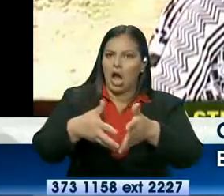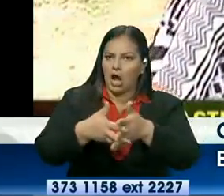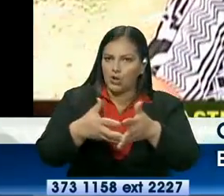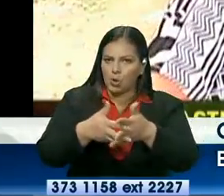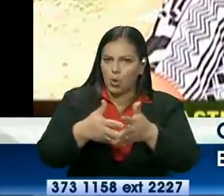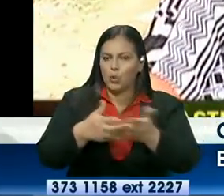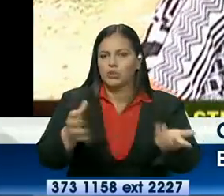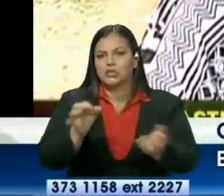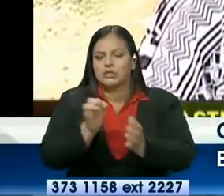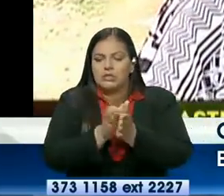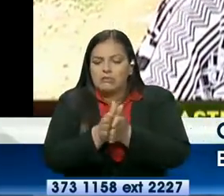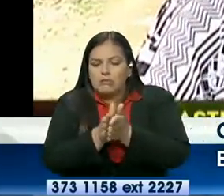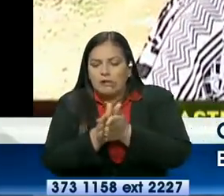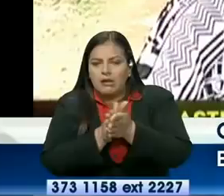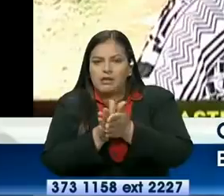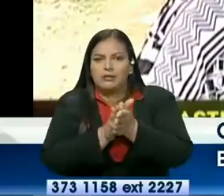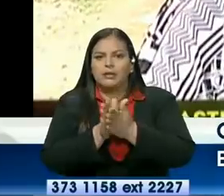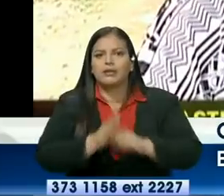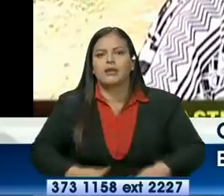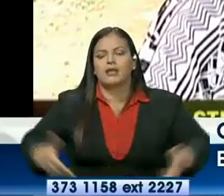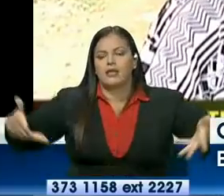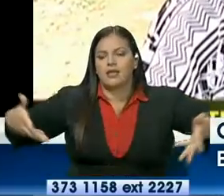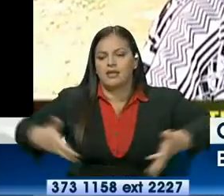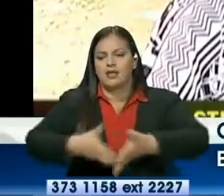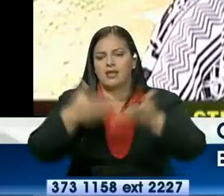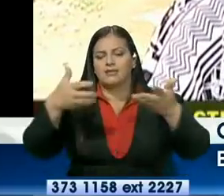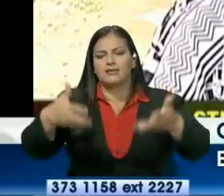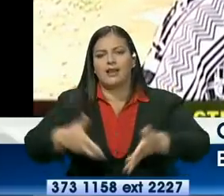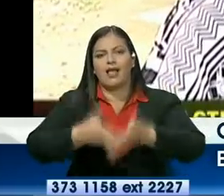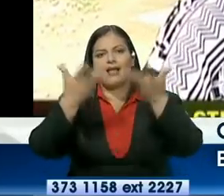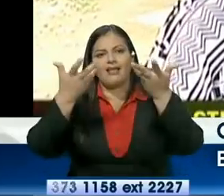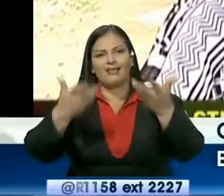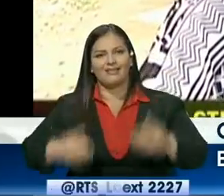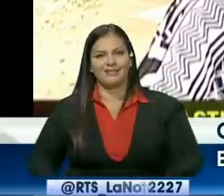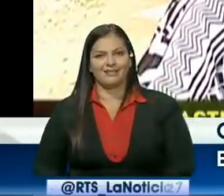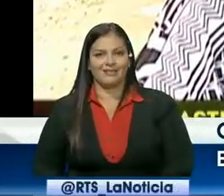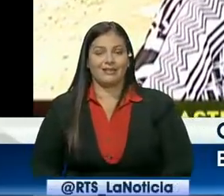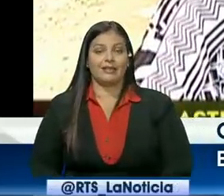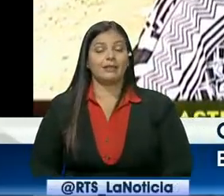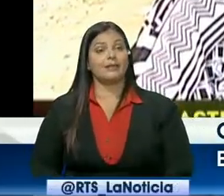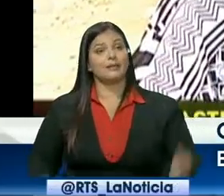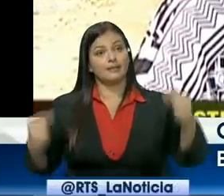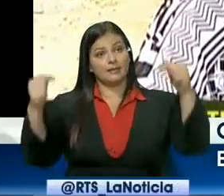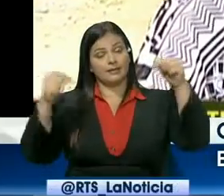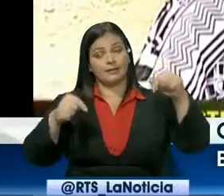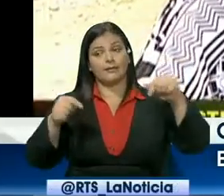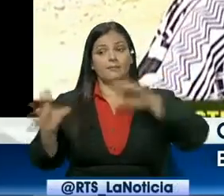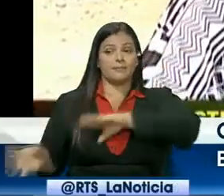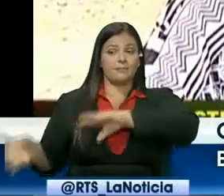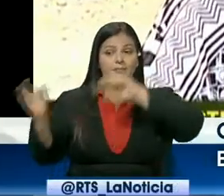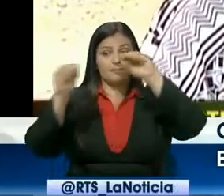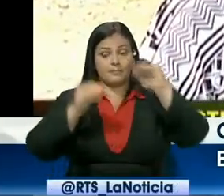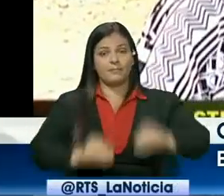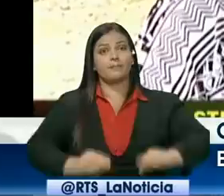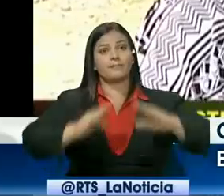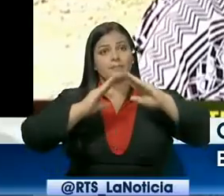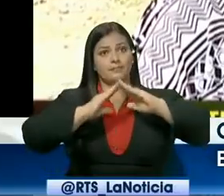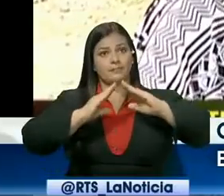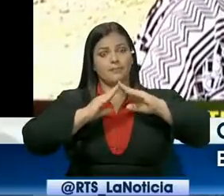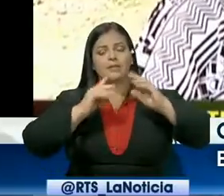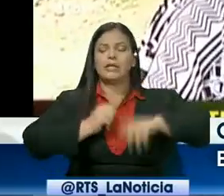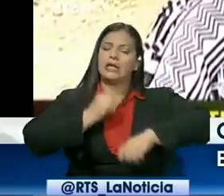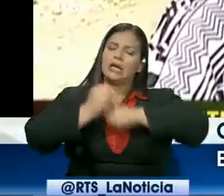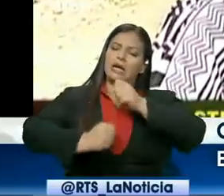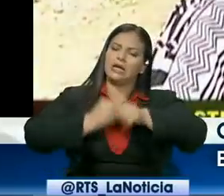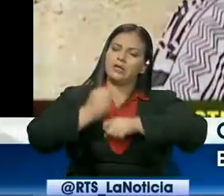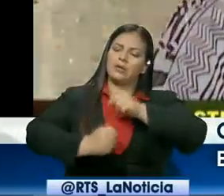Tengo 16 años aquí viviendo en el Cantón Simón Bolívar. Y de ahí tengo 13 años trabajando aquí con